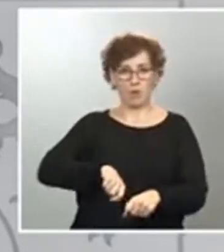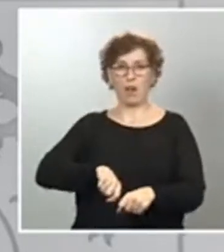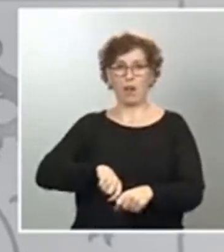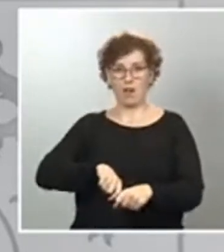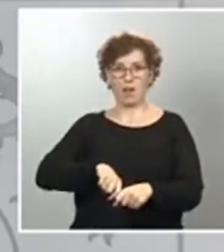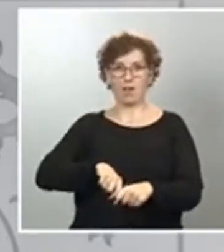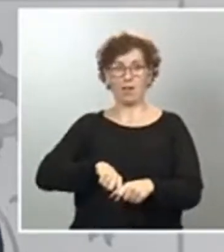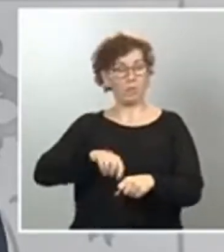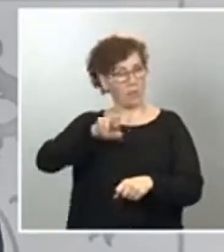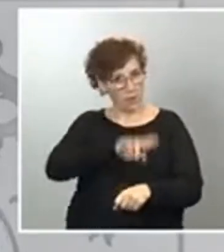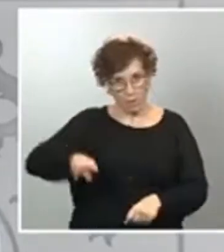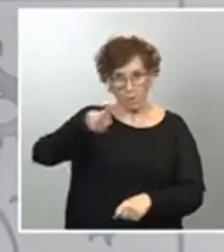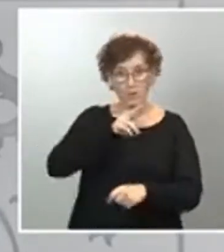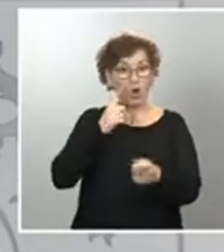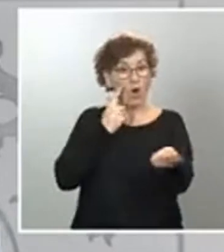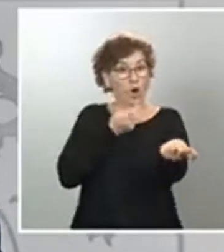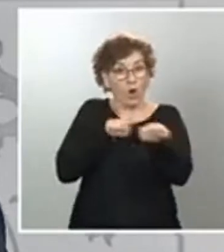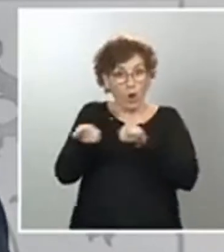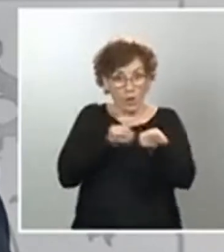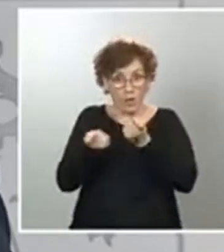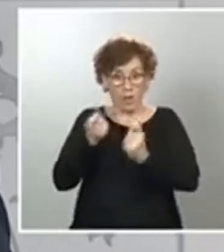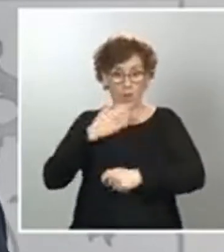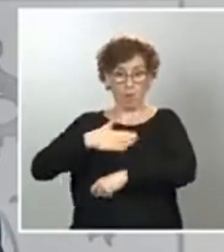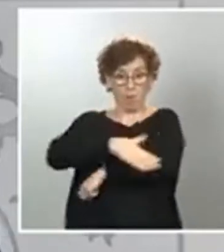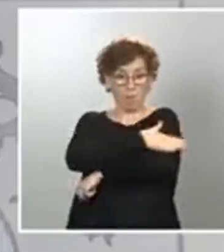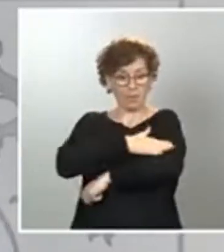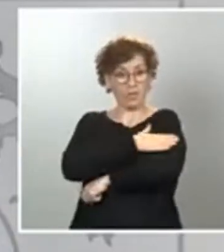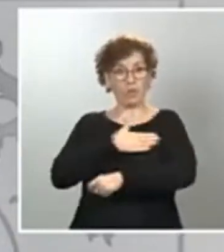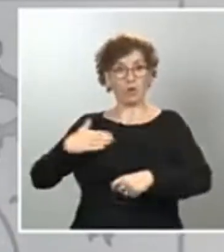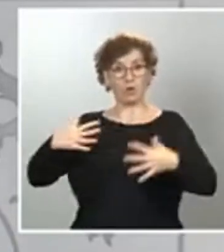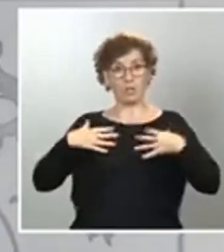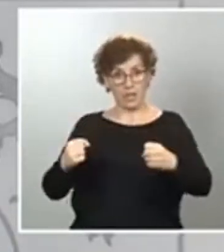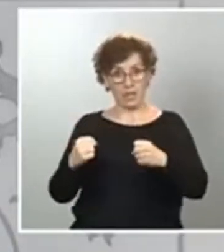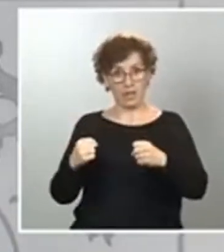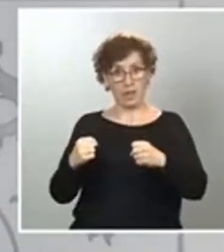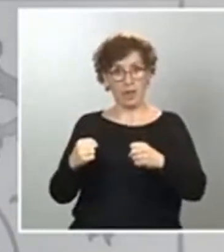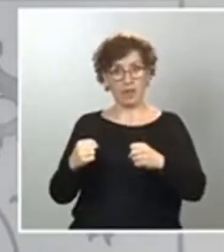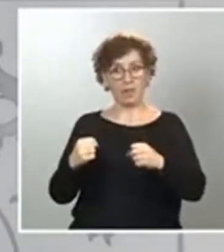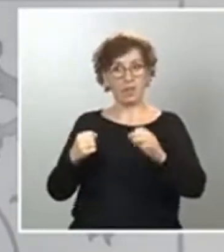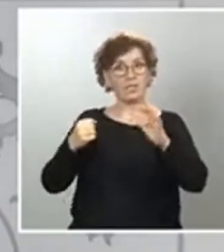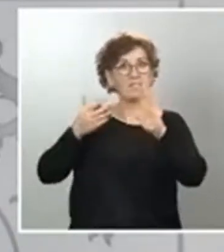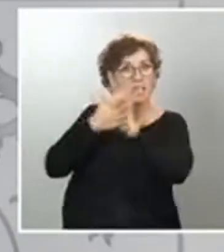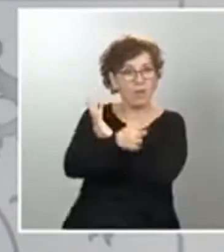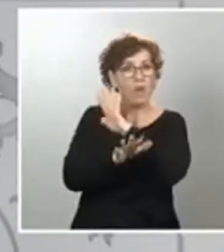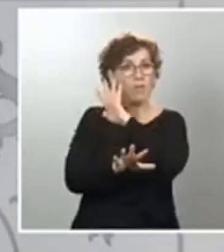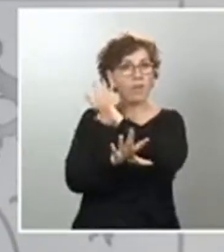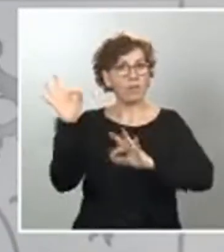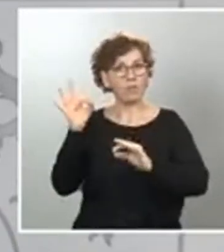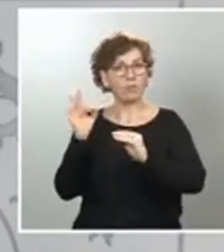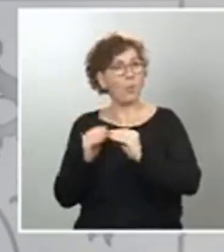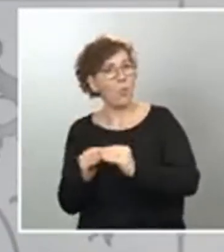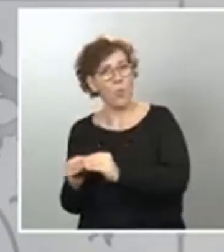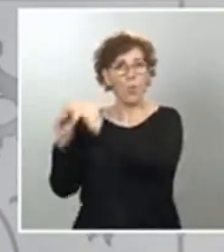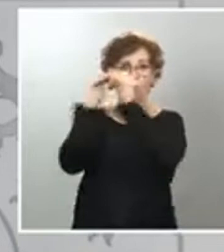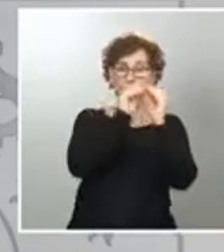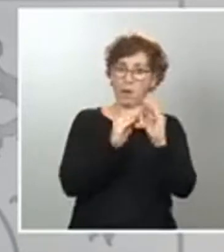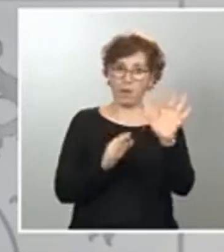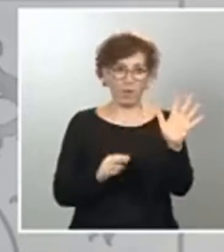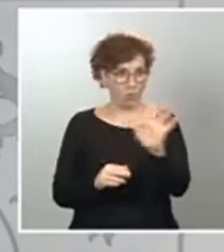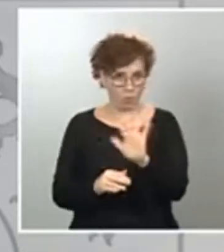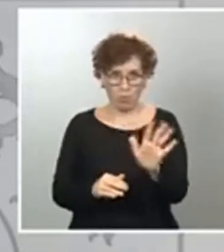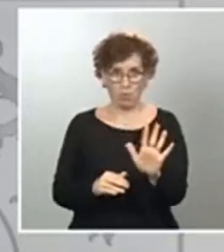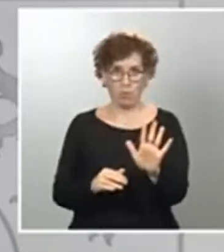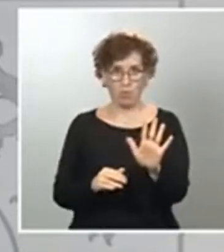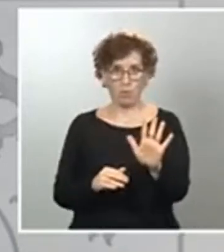del Ministerio de Sanidad no supone que las decisiones sean uniformes en todo el territorio nacional. Al contrario, la